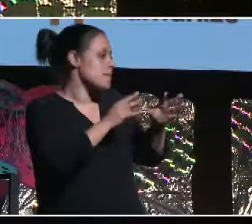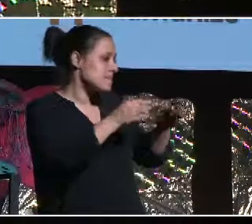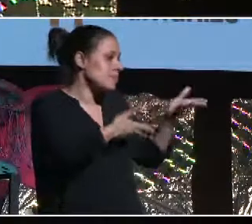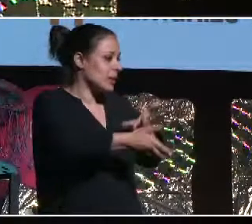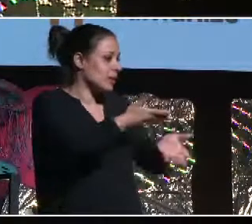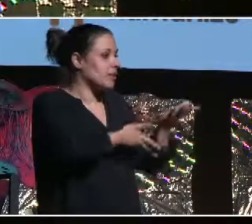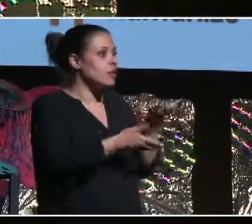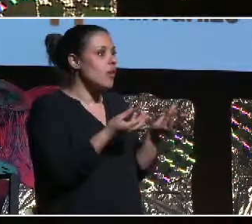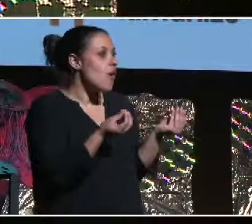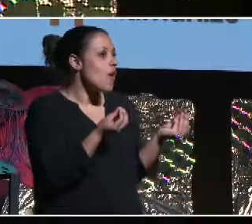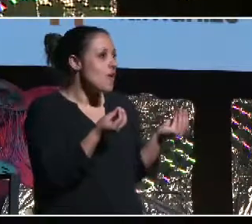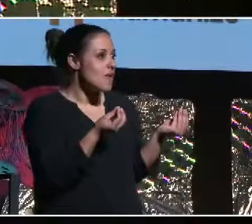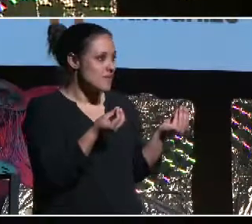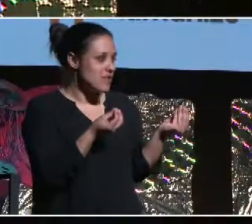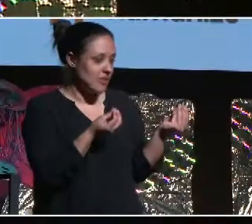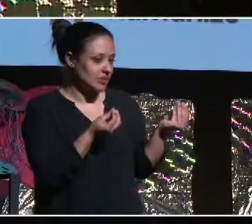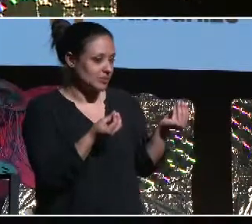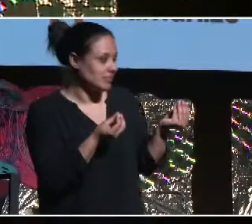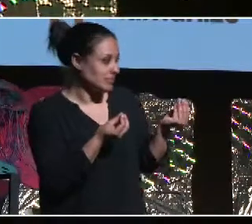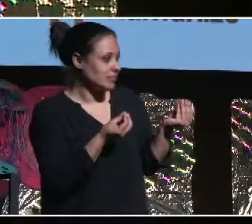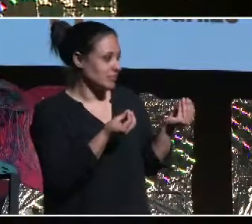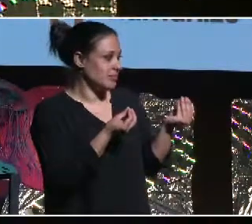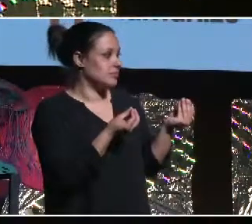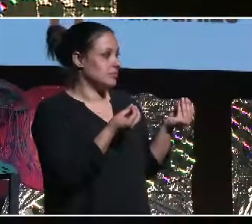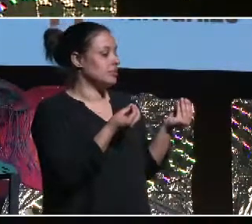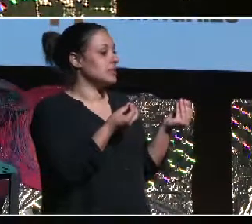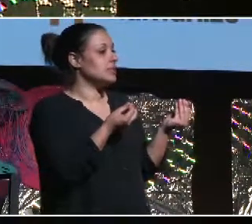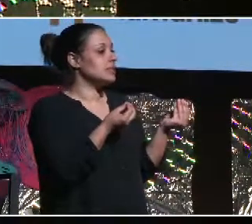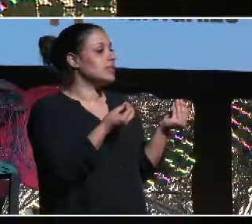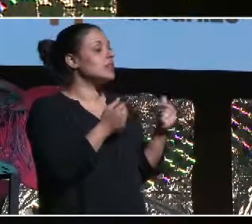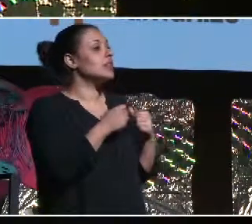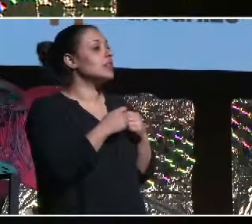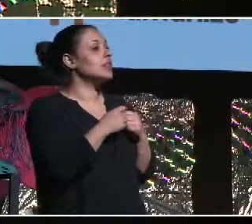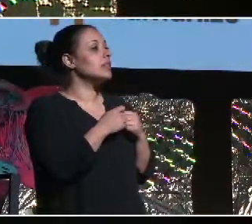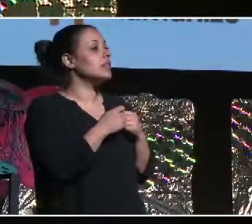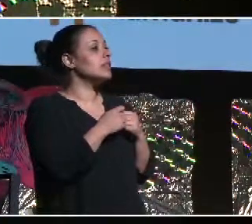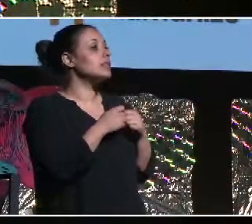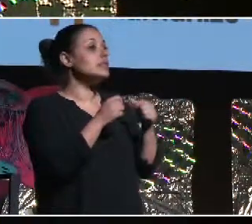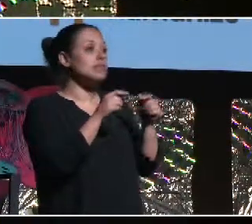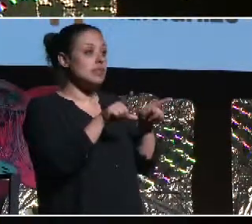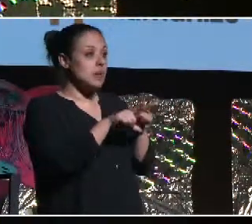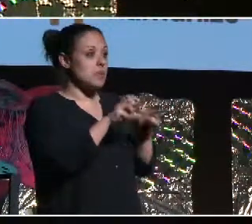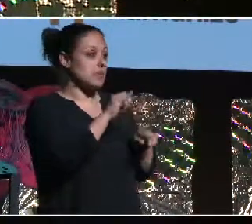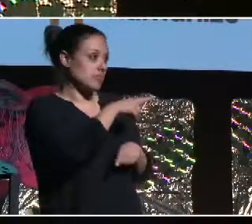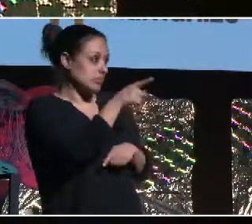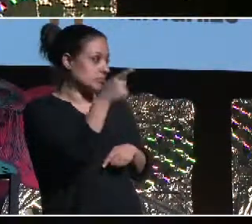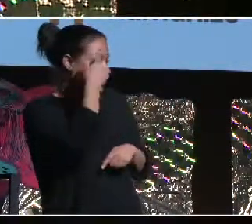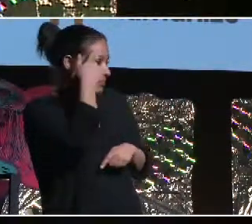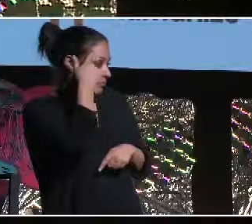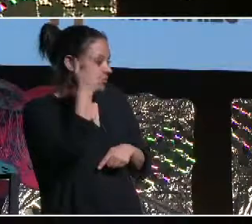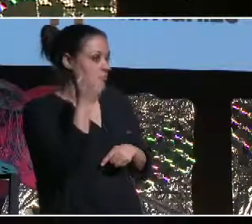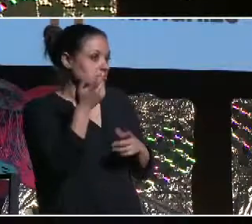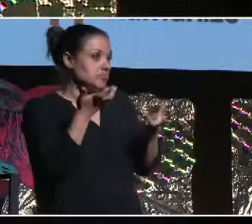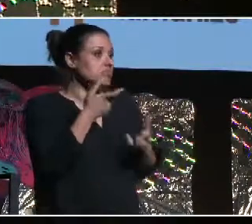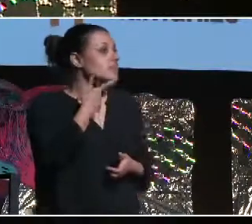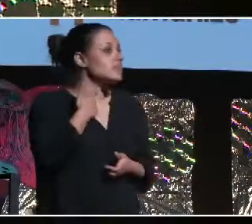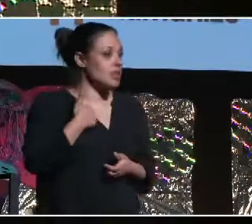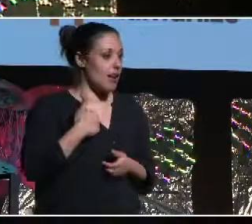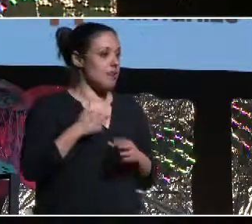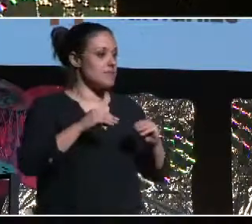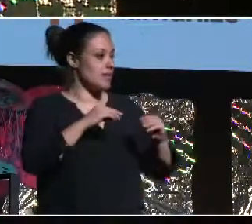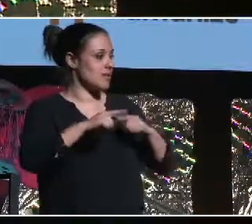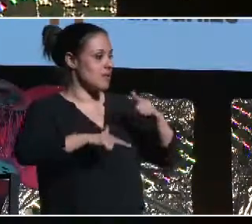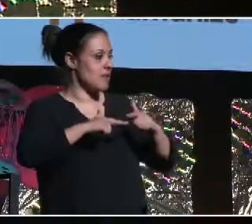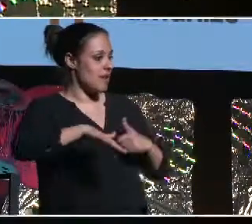Algunos aprendizajes como para que se lleven en caso de estar pensando en trabajar con datos o datos generados por los ciudadanos. El primero